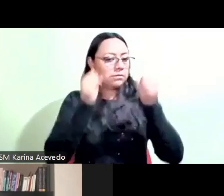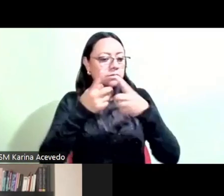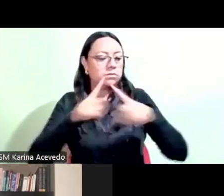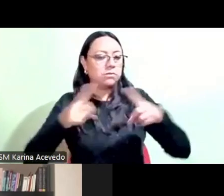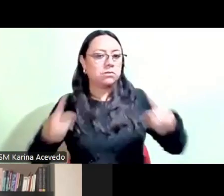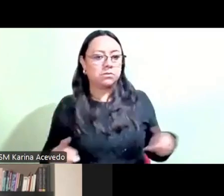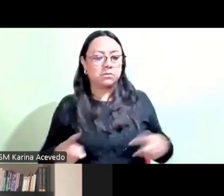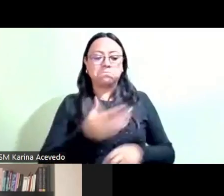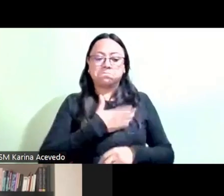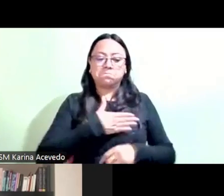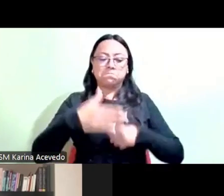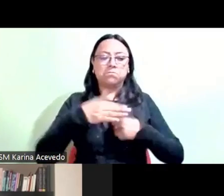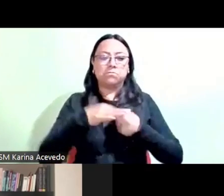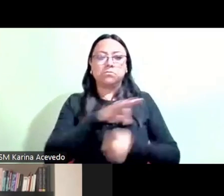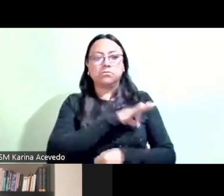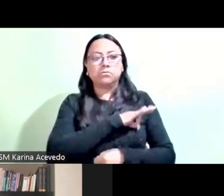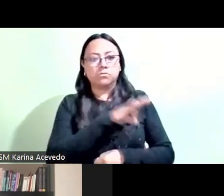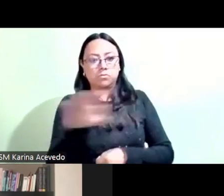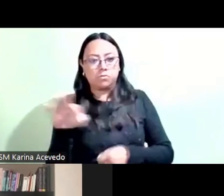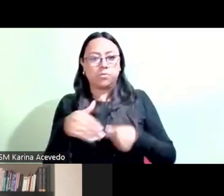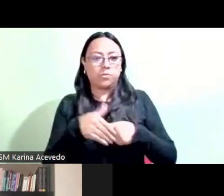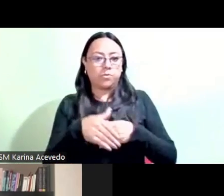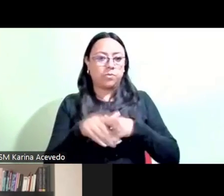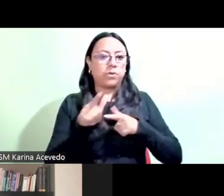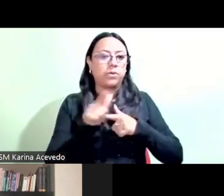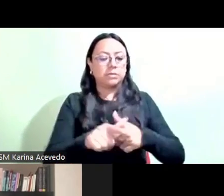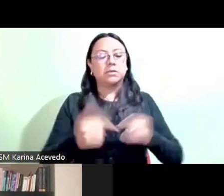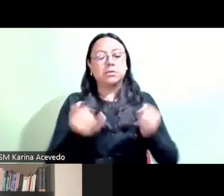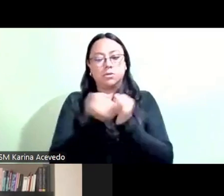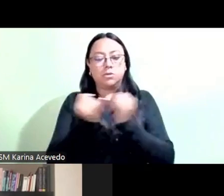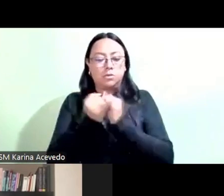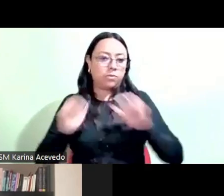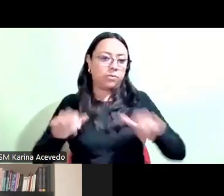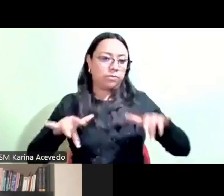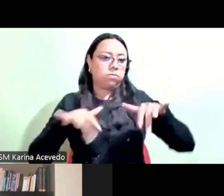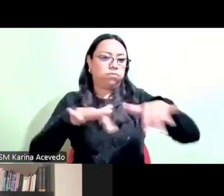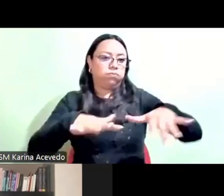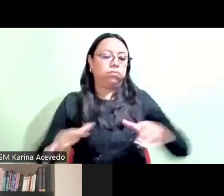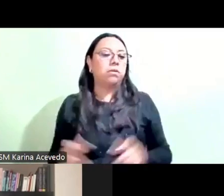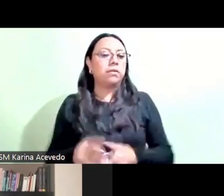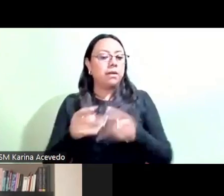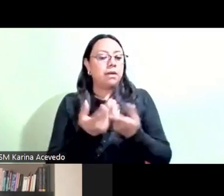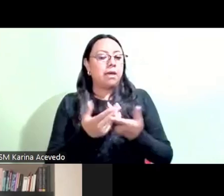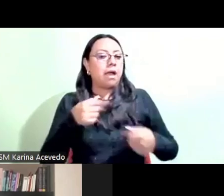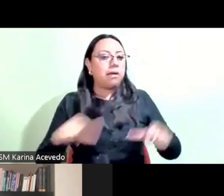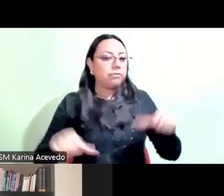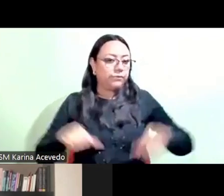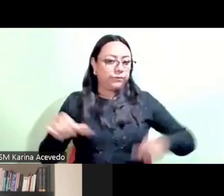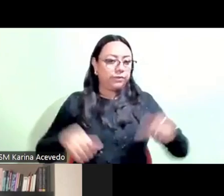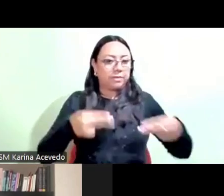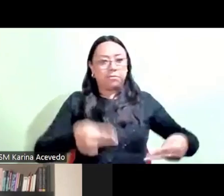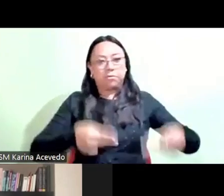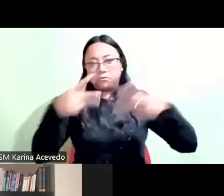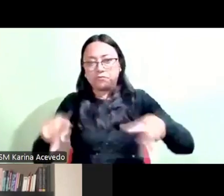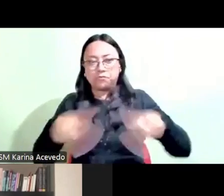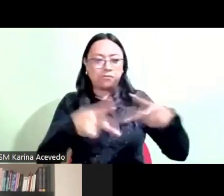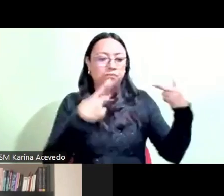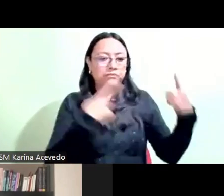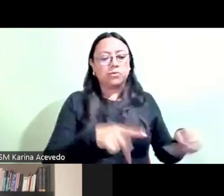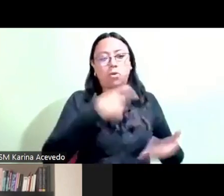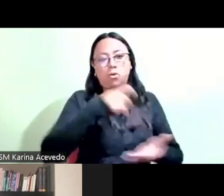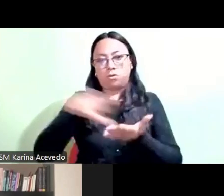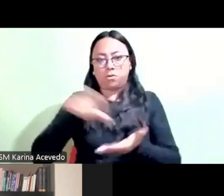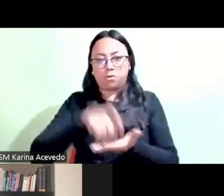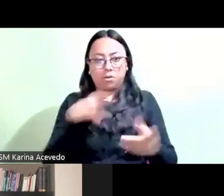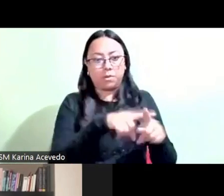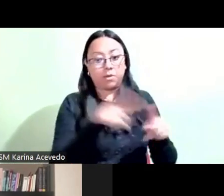ciudad, consolidando las principales áreas concentradoras de actividad comercial y de servicios de la demarcación mediante una inversión económica